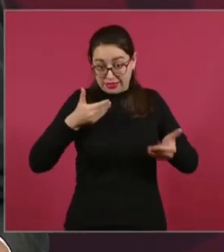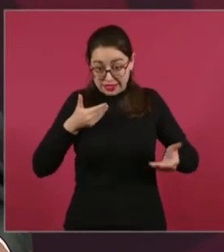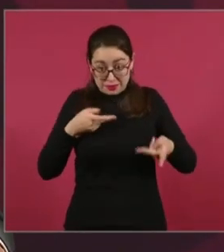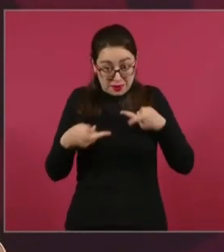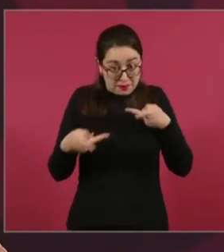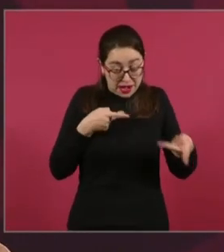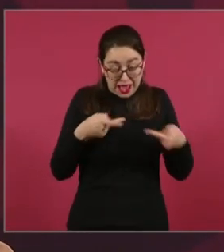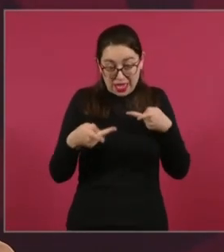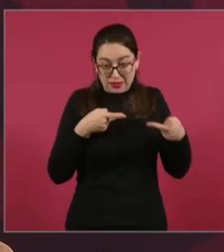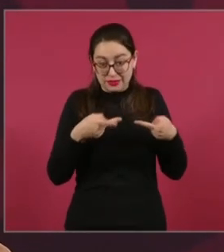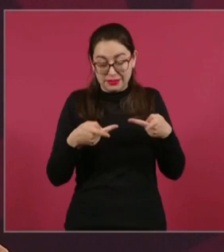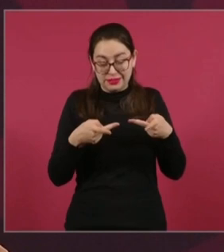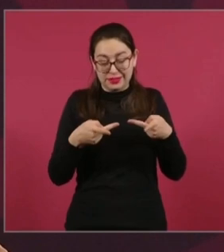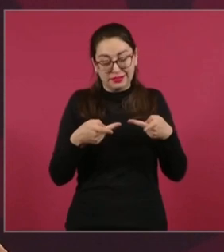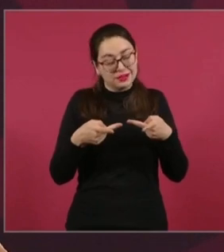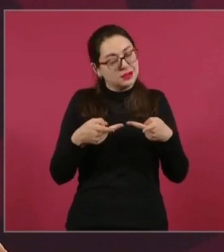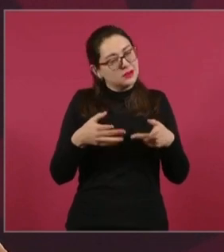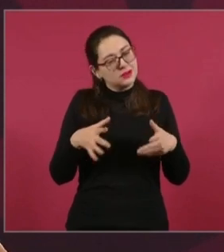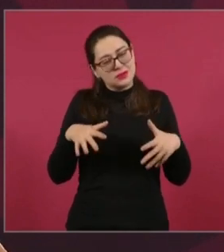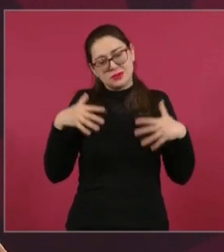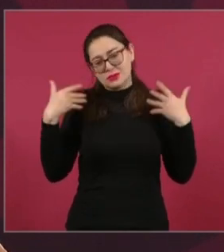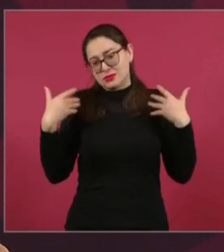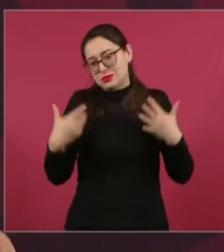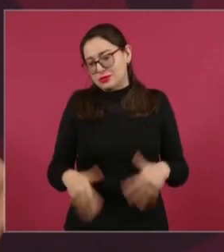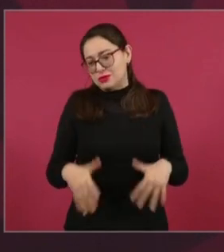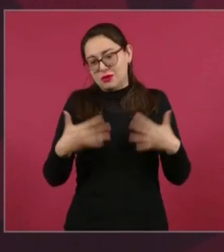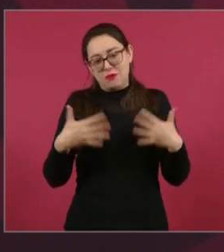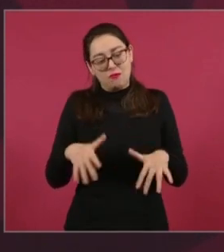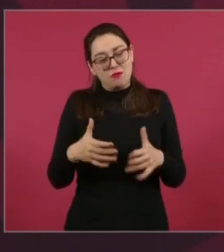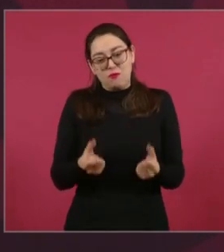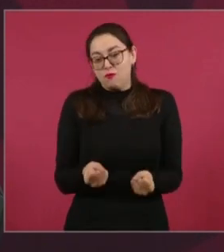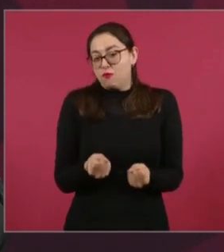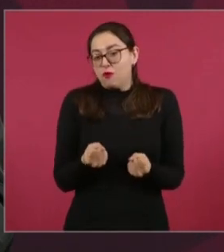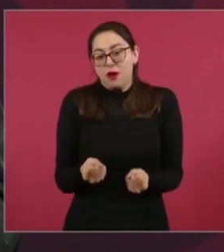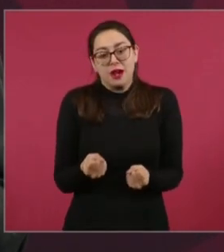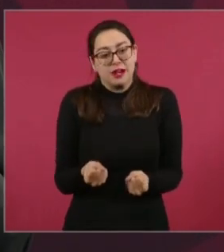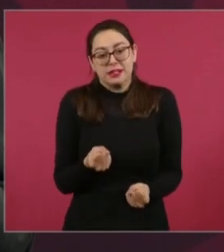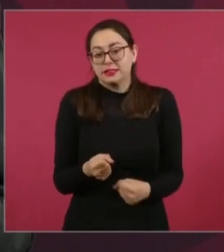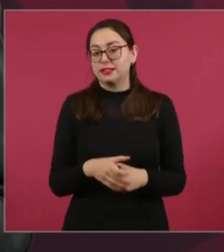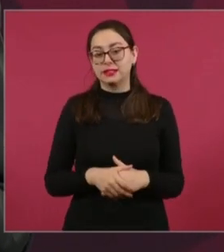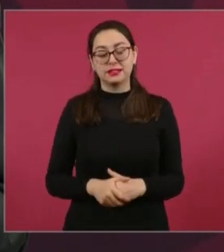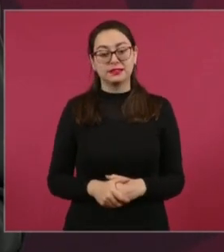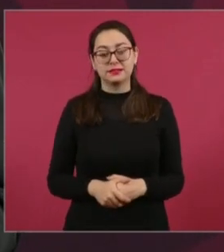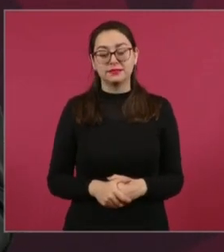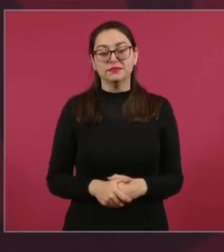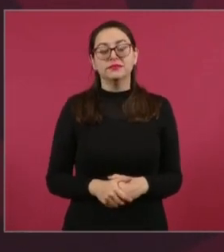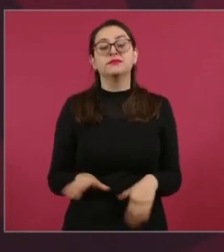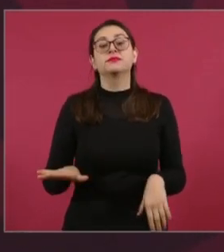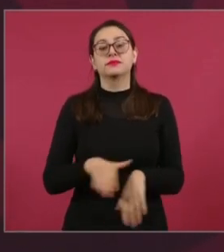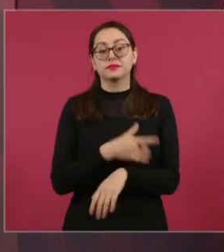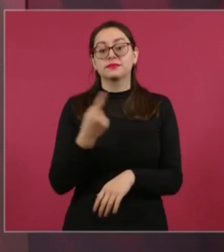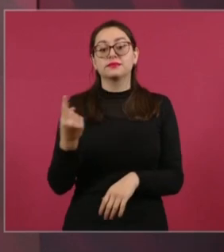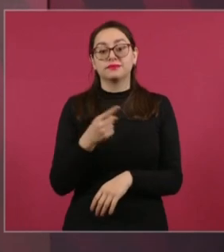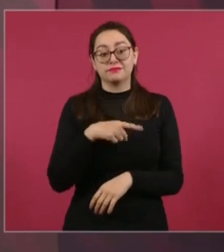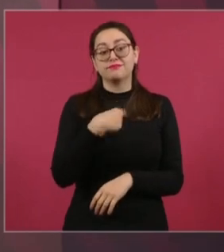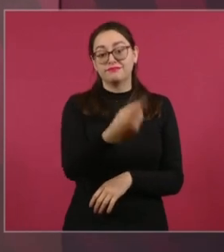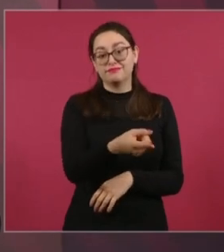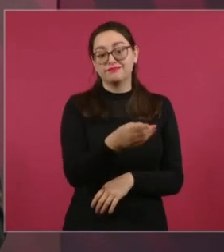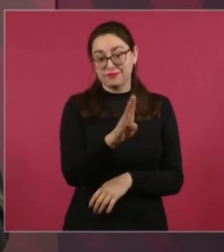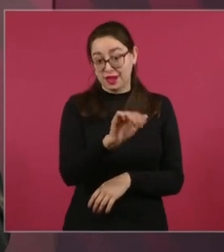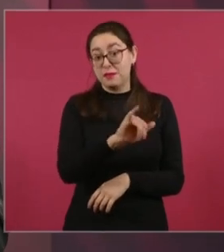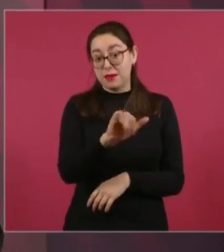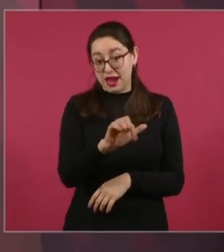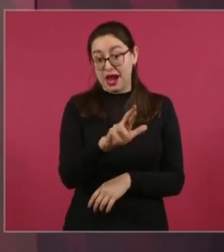fue durísimo porque Beljarano había estado de secretario particular conmigo